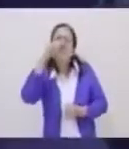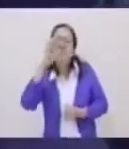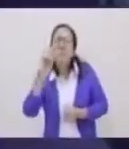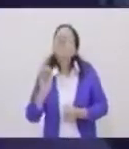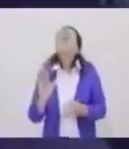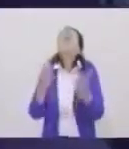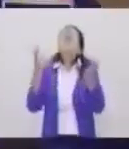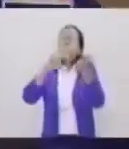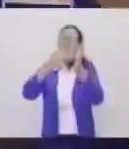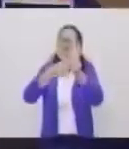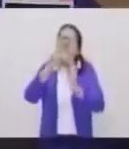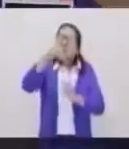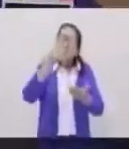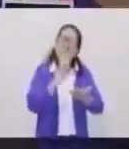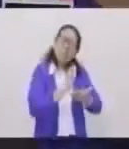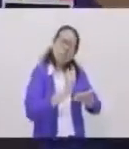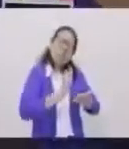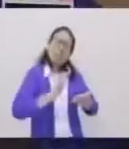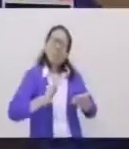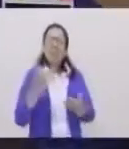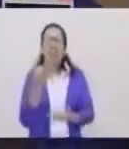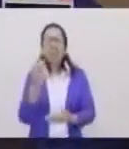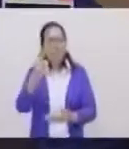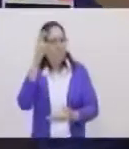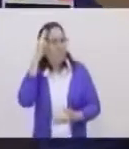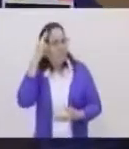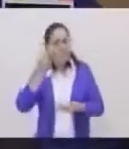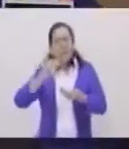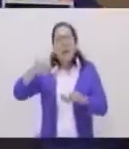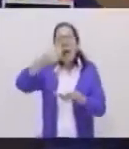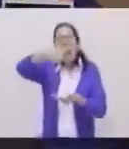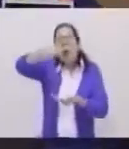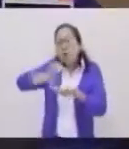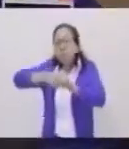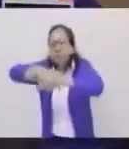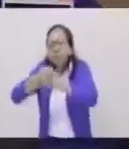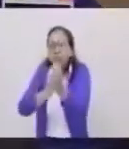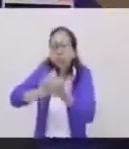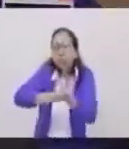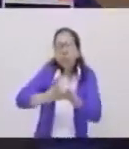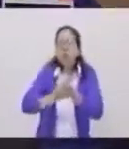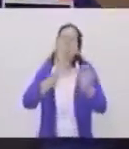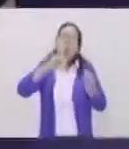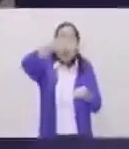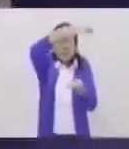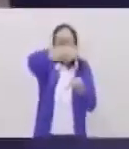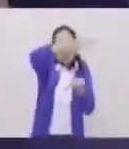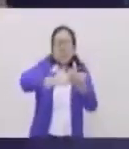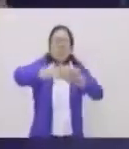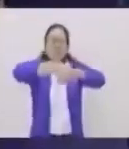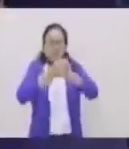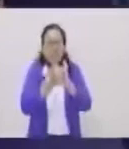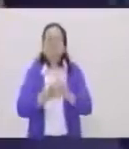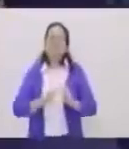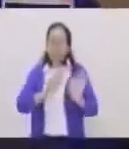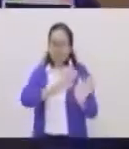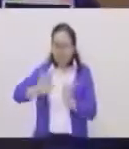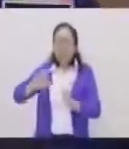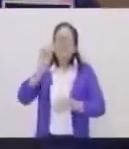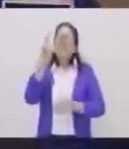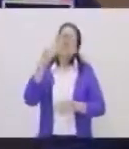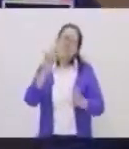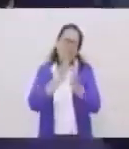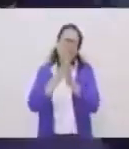trazo caligráfico. Recuerda siempre lavarte las manos o utilizar alcohol en gel. Primeramente quiero